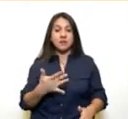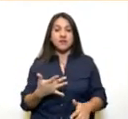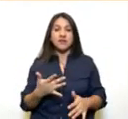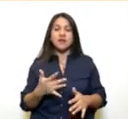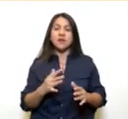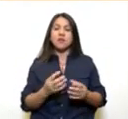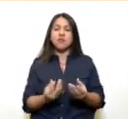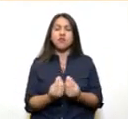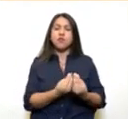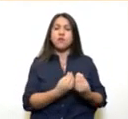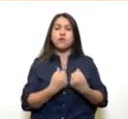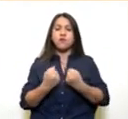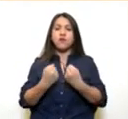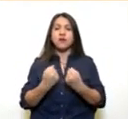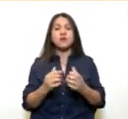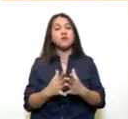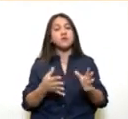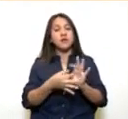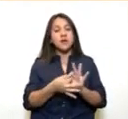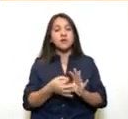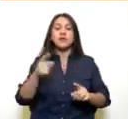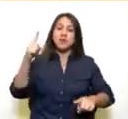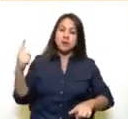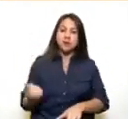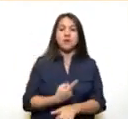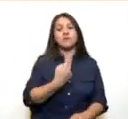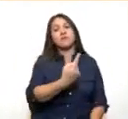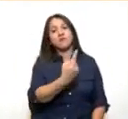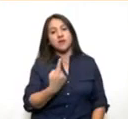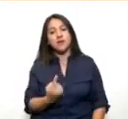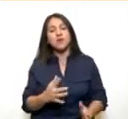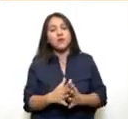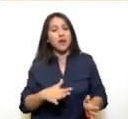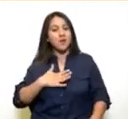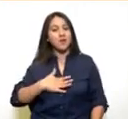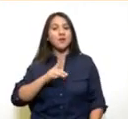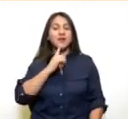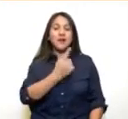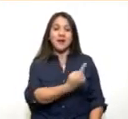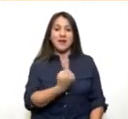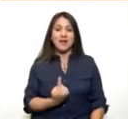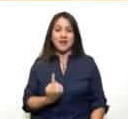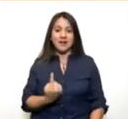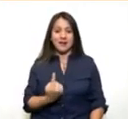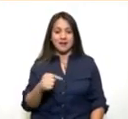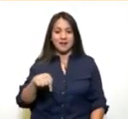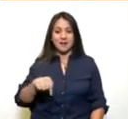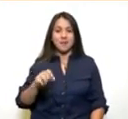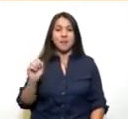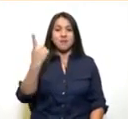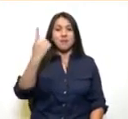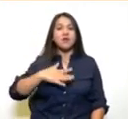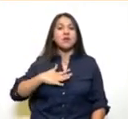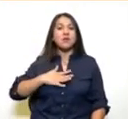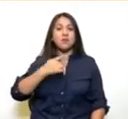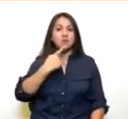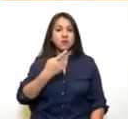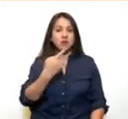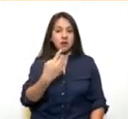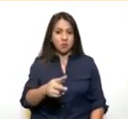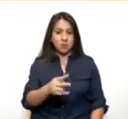fuertemente hoy día en nuestra sociedad muchas gracias claudia nuevamente un gran gusto de tenerle aquí y lo primero que quiero preguntarle